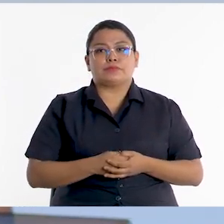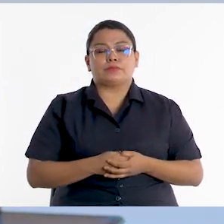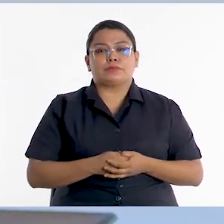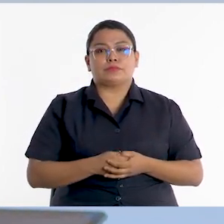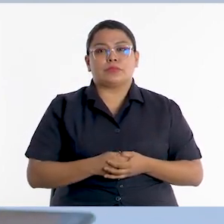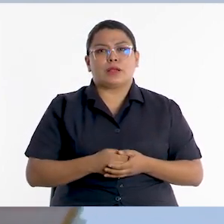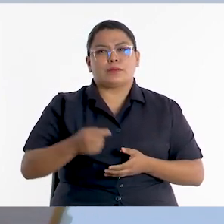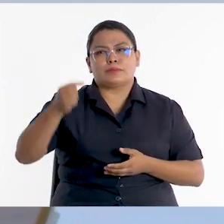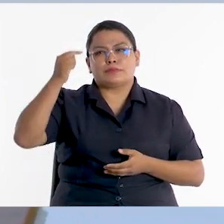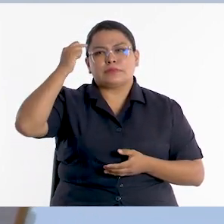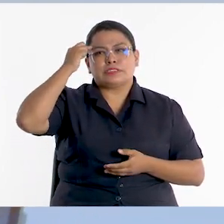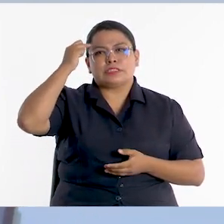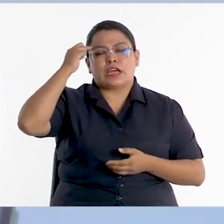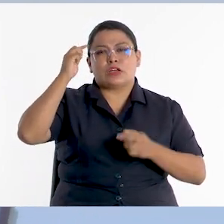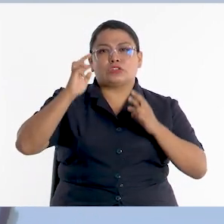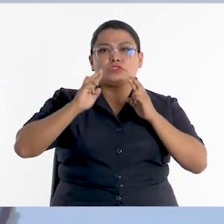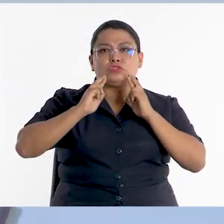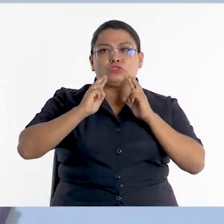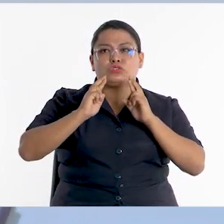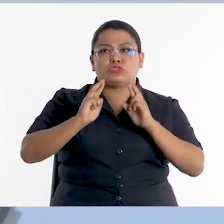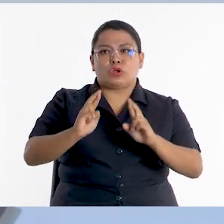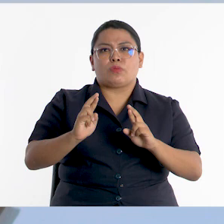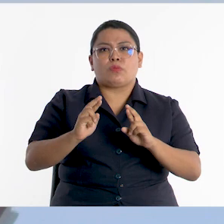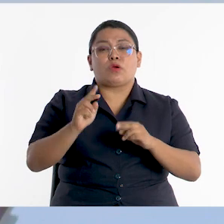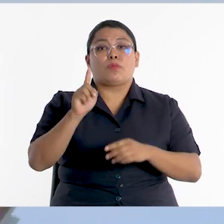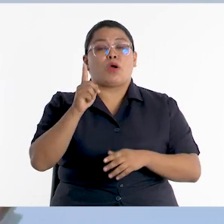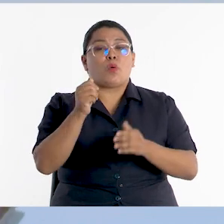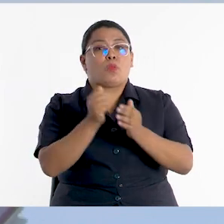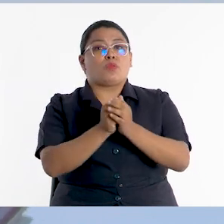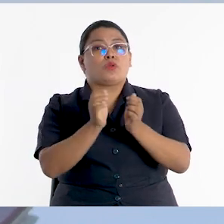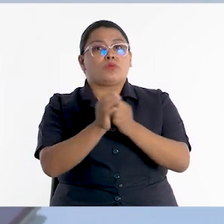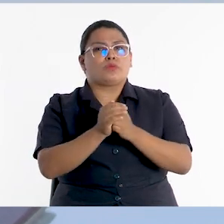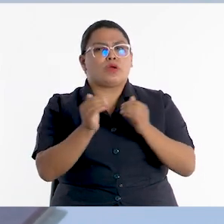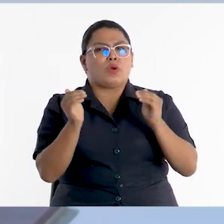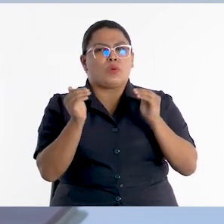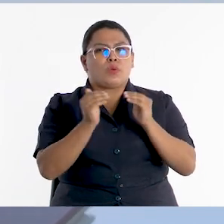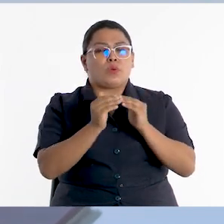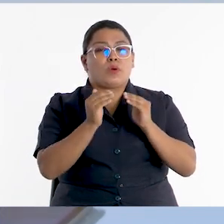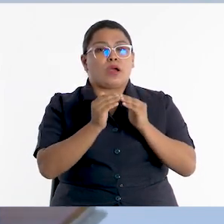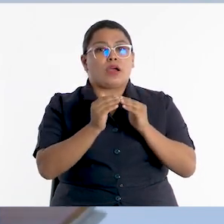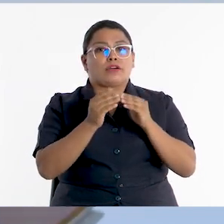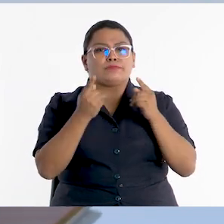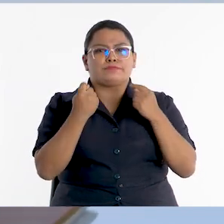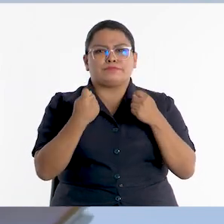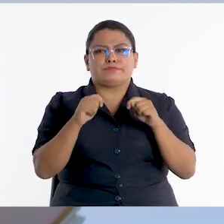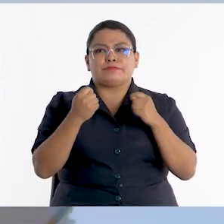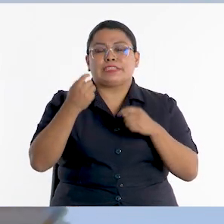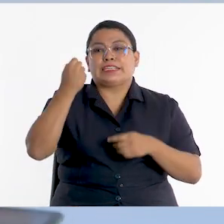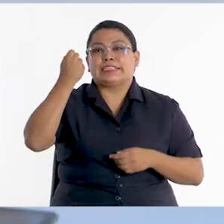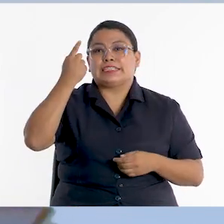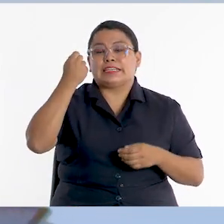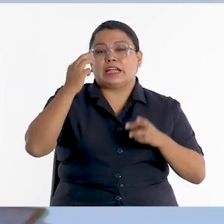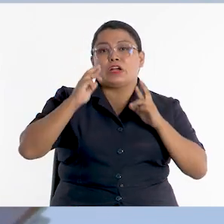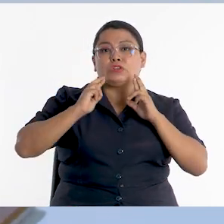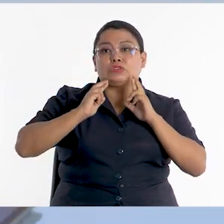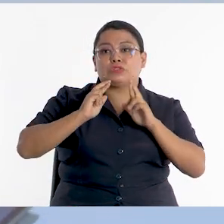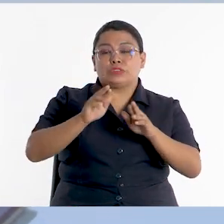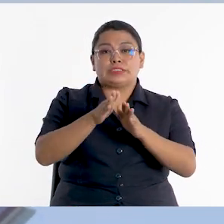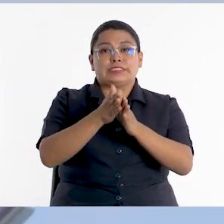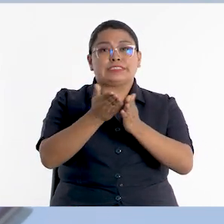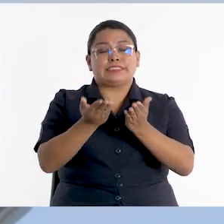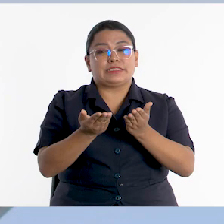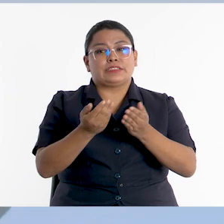está pensando en la solución para llegar a un problema. También cuando está tratando de entender el soluciona del